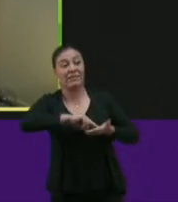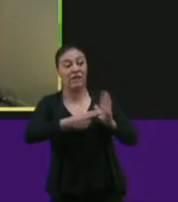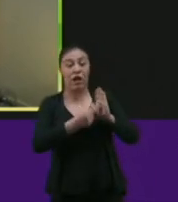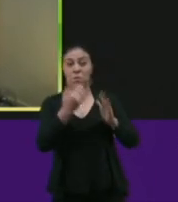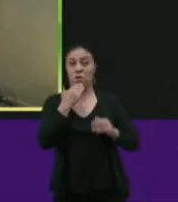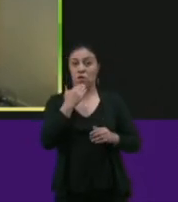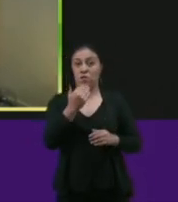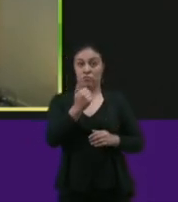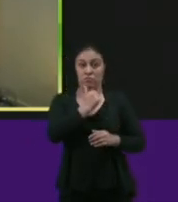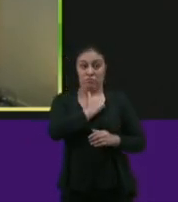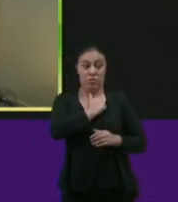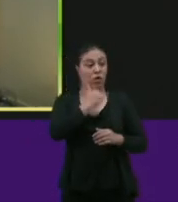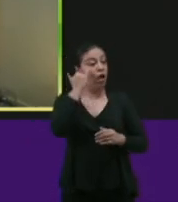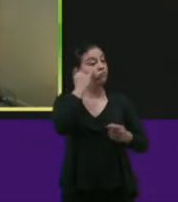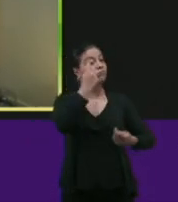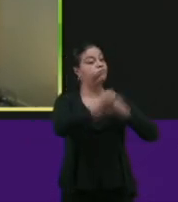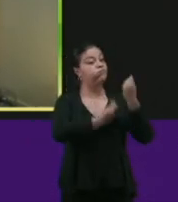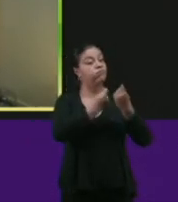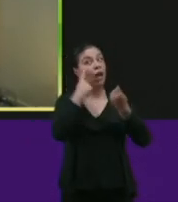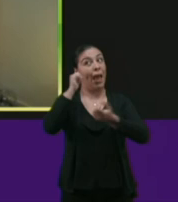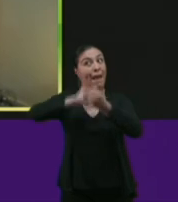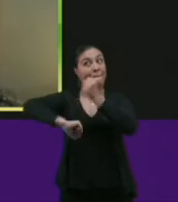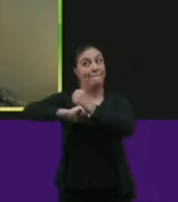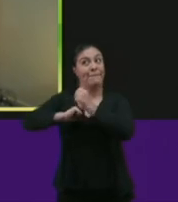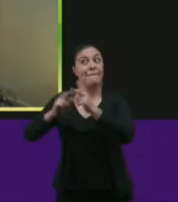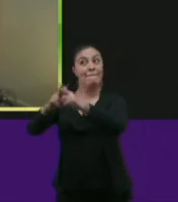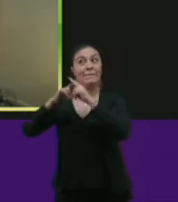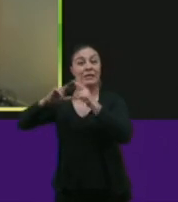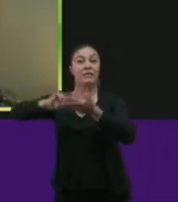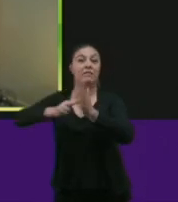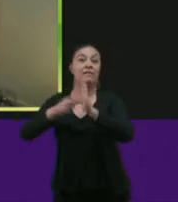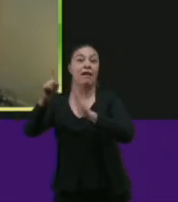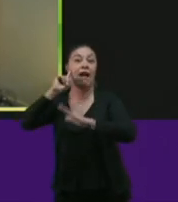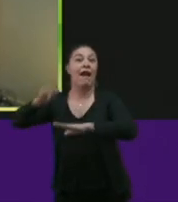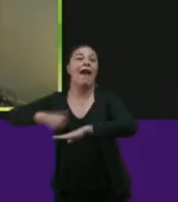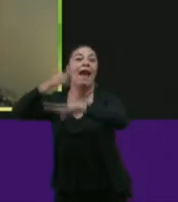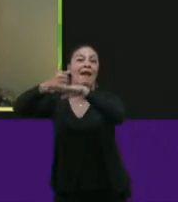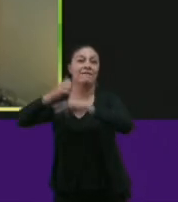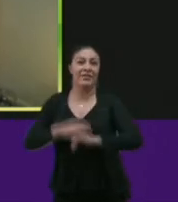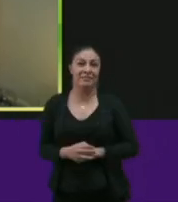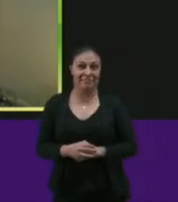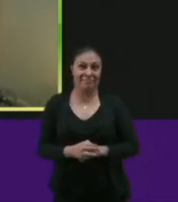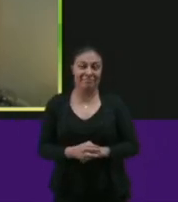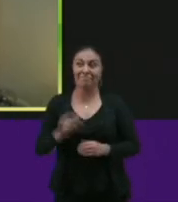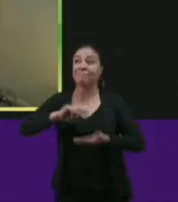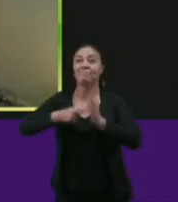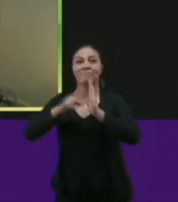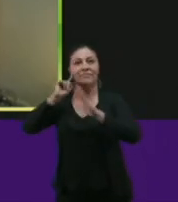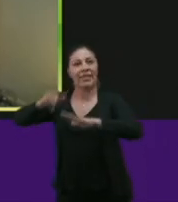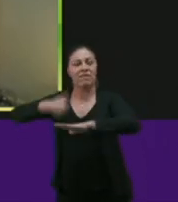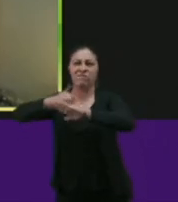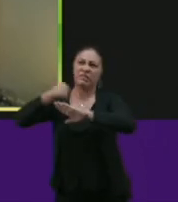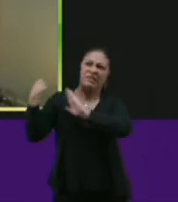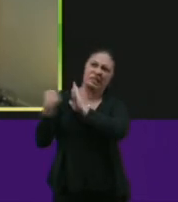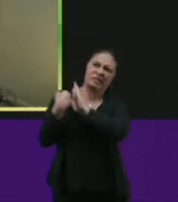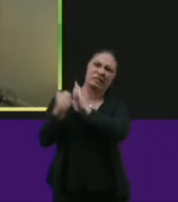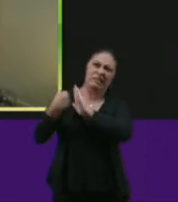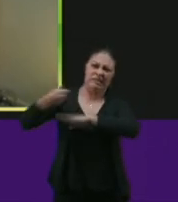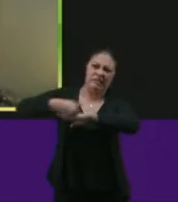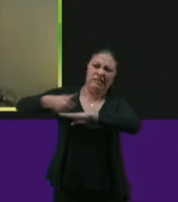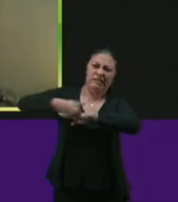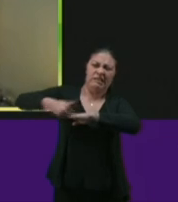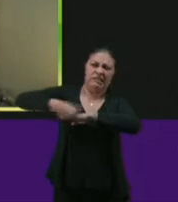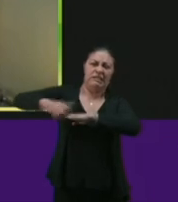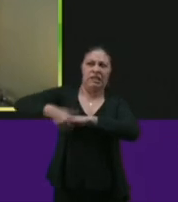dando capital, ¿no? Vas a tener jefes nuevos, vas a tener gente que te va a poner más presión, positiva o negativa, que te va a exigir